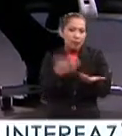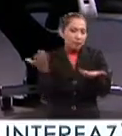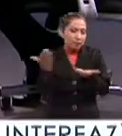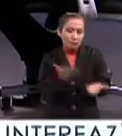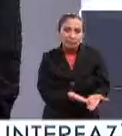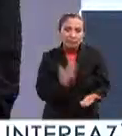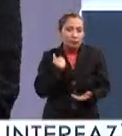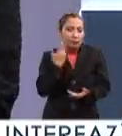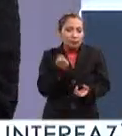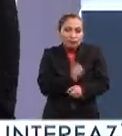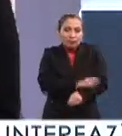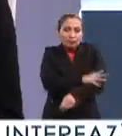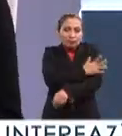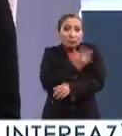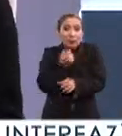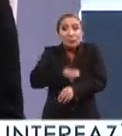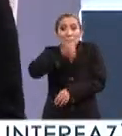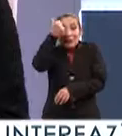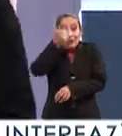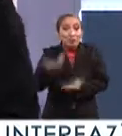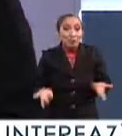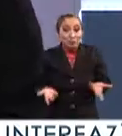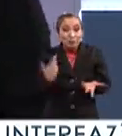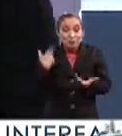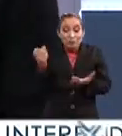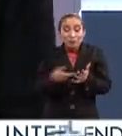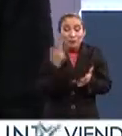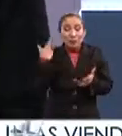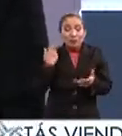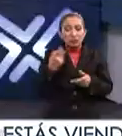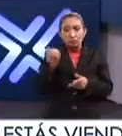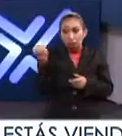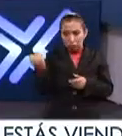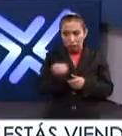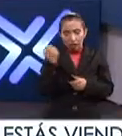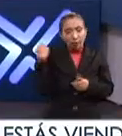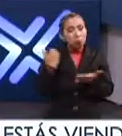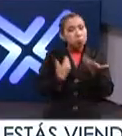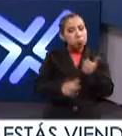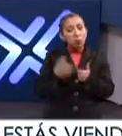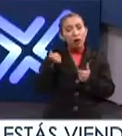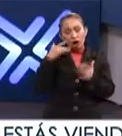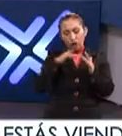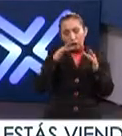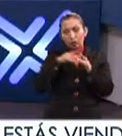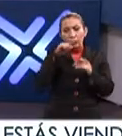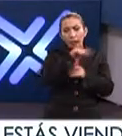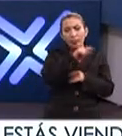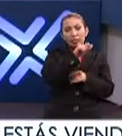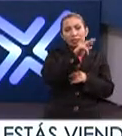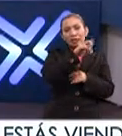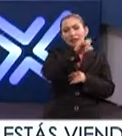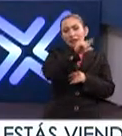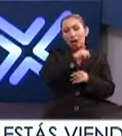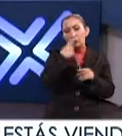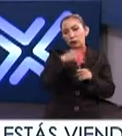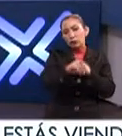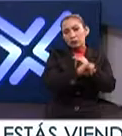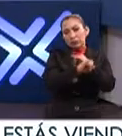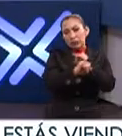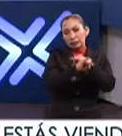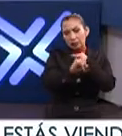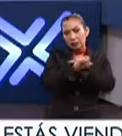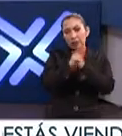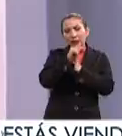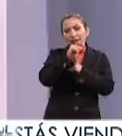La verdad, estoy emocionada porque es el primer evento. Claro. No, pues muchísimo éxito. Se pueden poner entonces en contacto contigo, Trixie, a través de tus redes sociales. Te